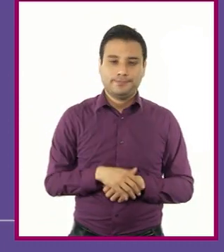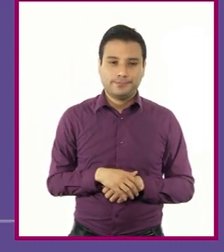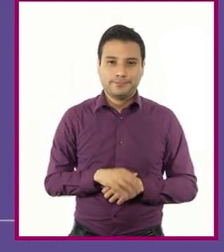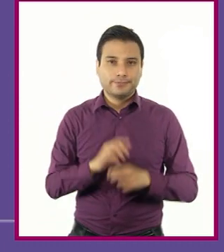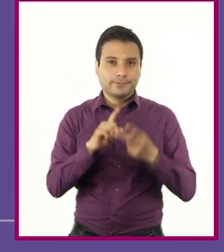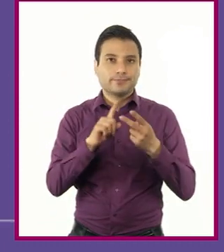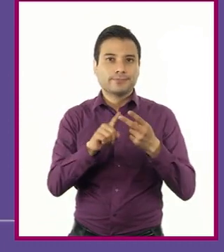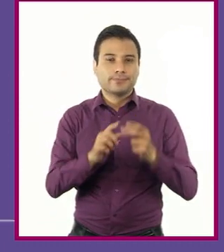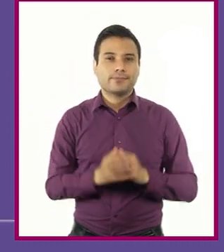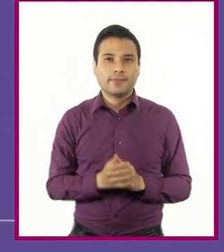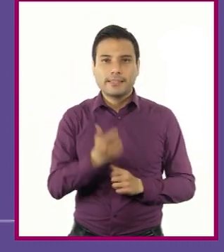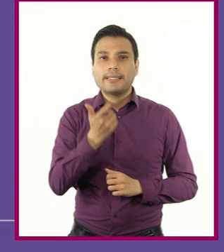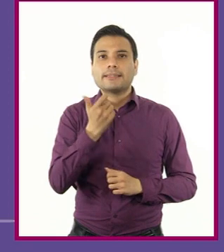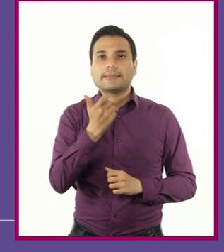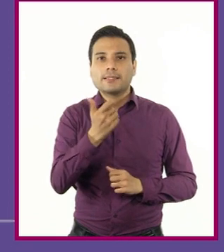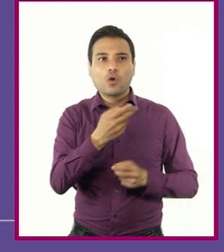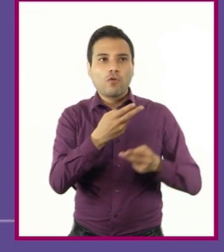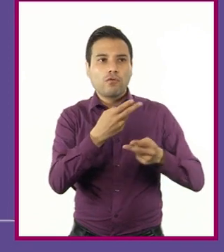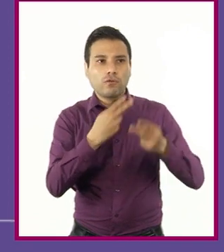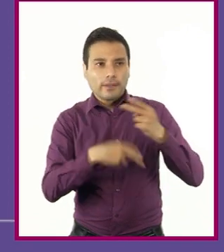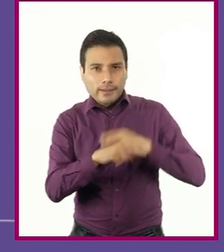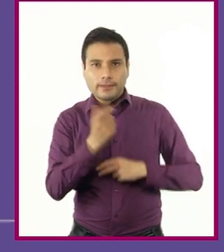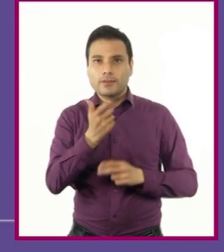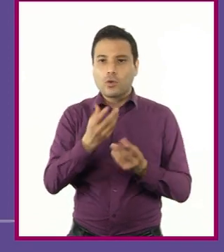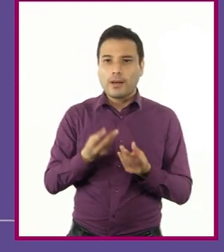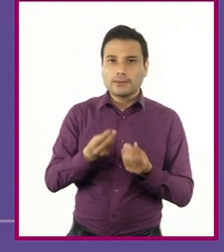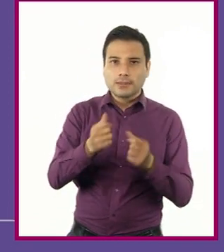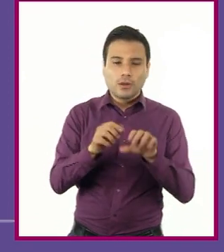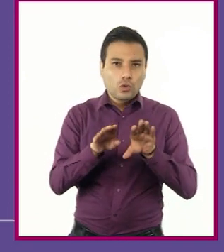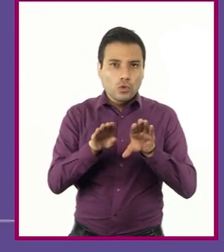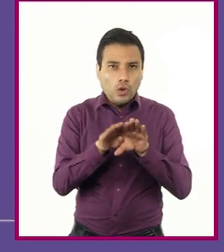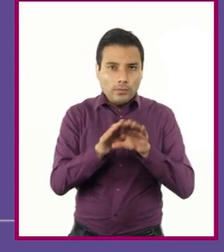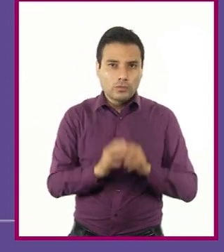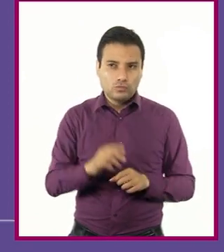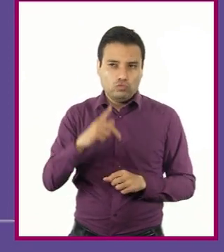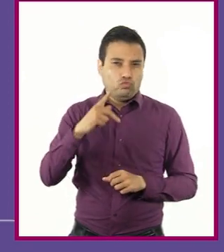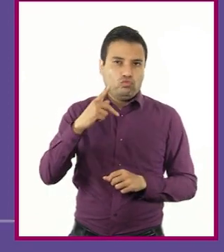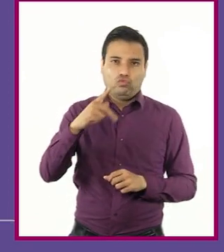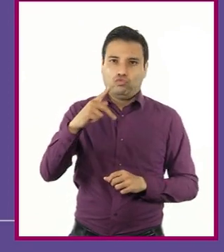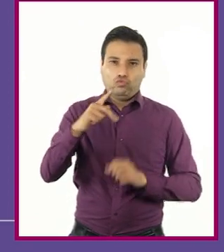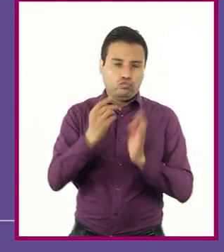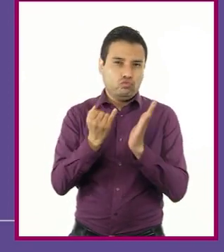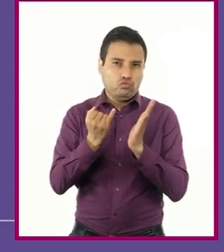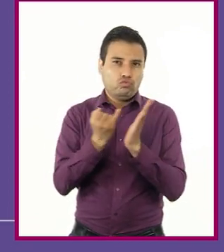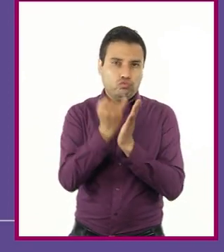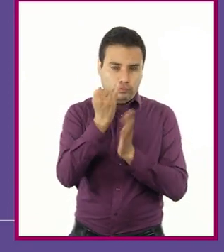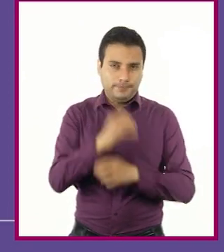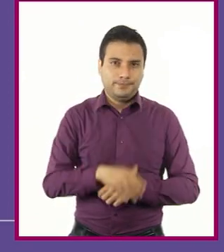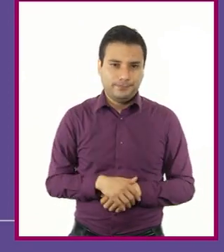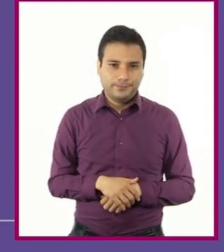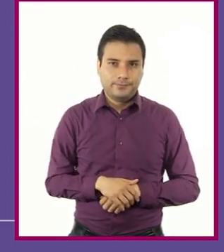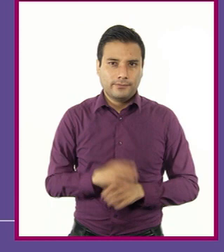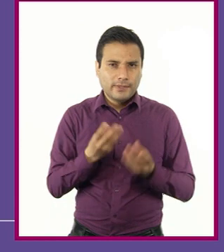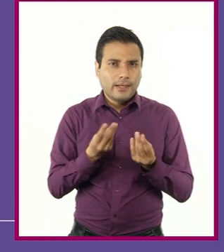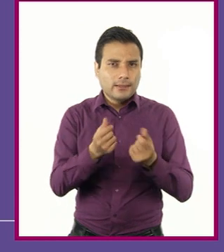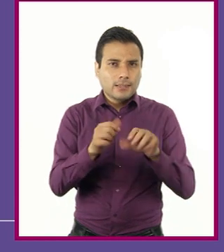presupuesto de ingresos y egresos, es decir, determinar cómo y cuánto dinero se recauda y cómo se